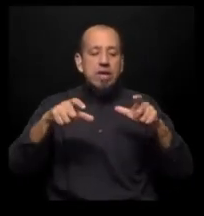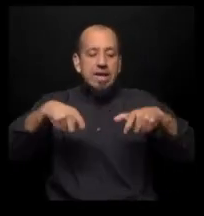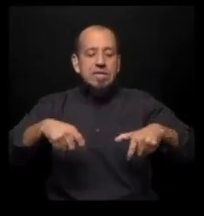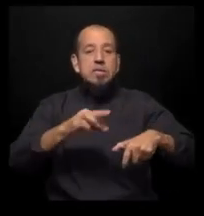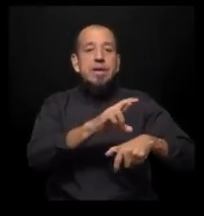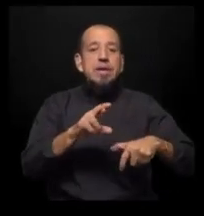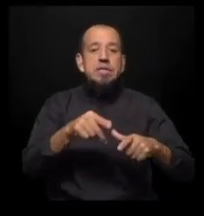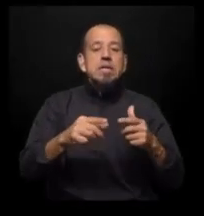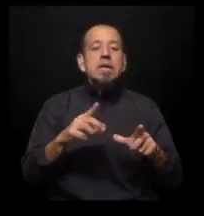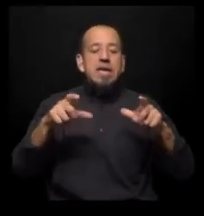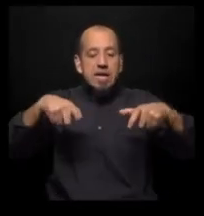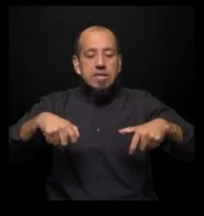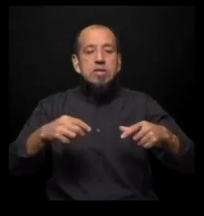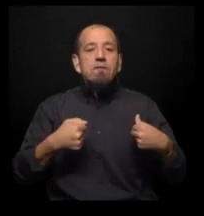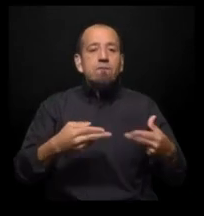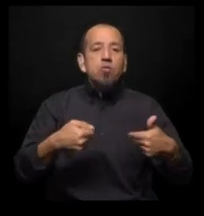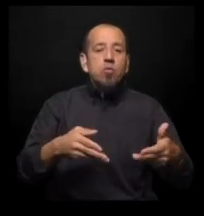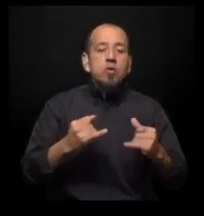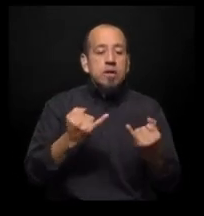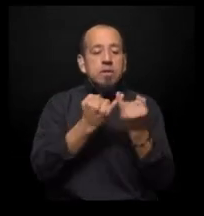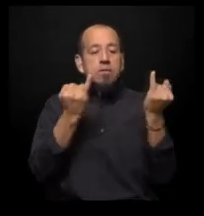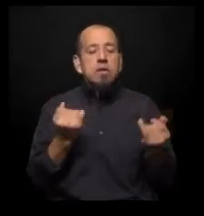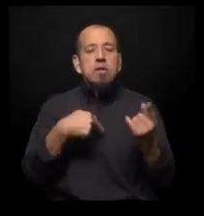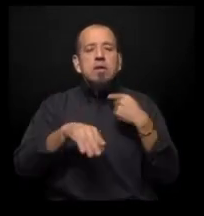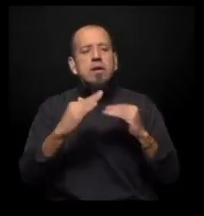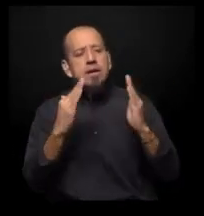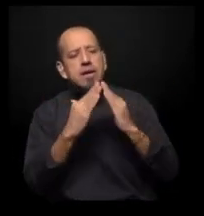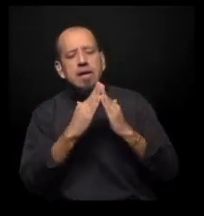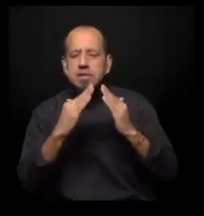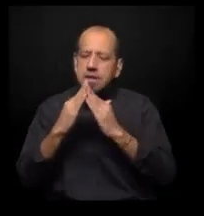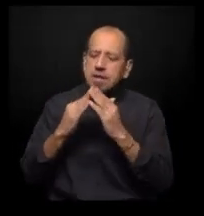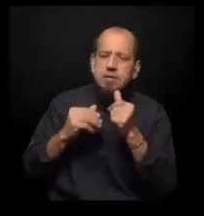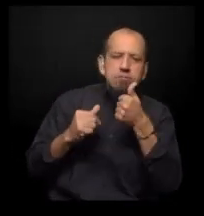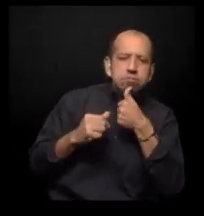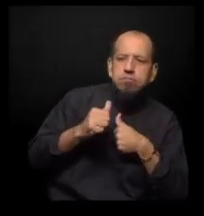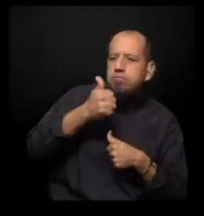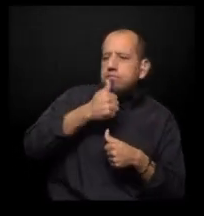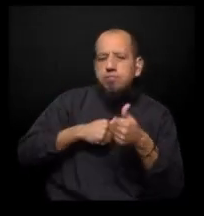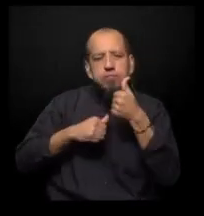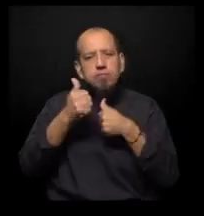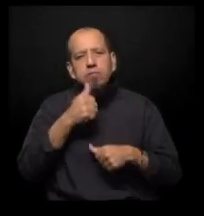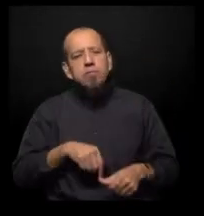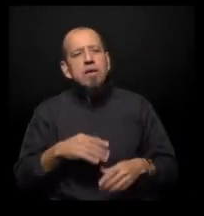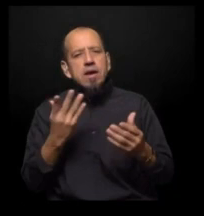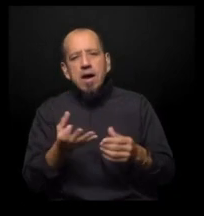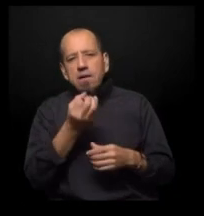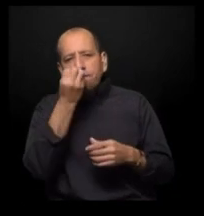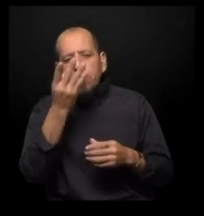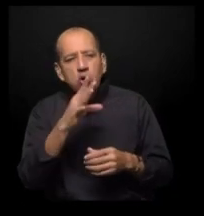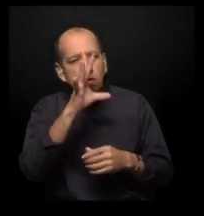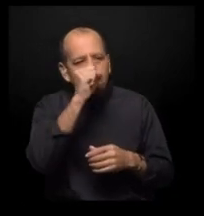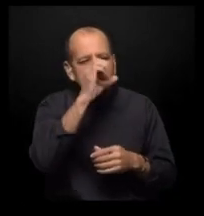Racing la de Independiente dejan atrás casitas con techos de lata alambrados con enredaderas de flores azules vagones